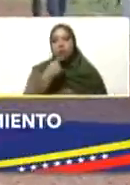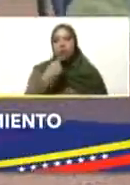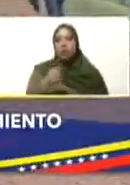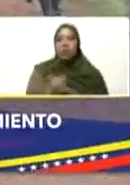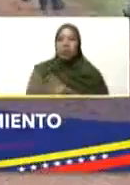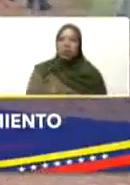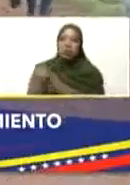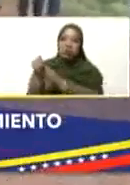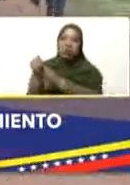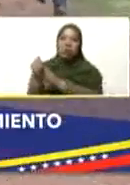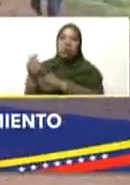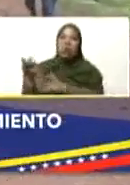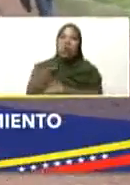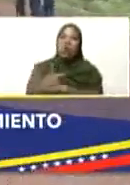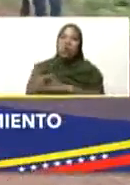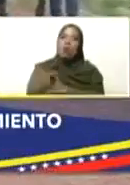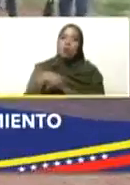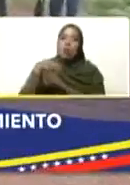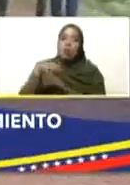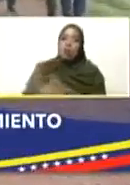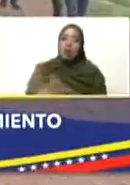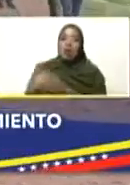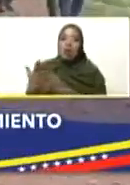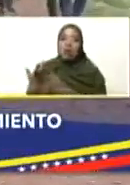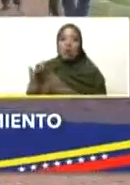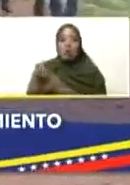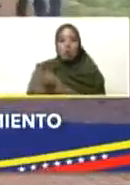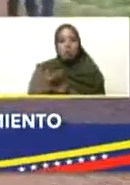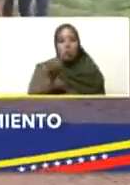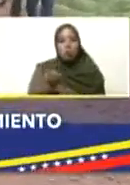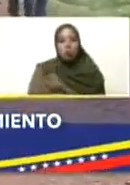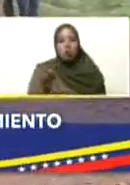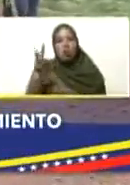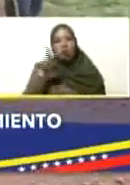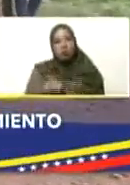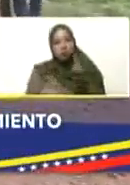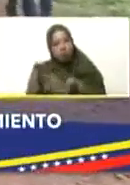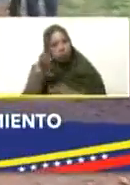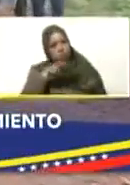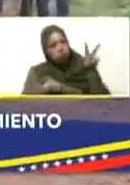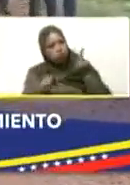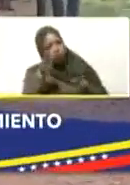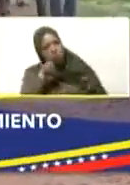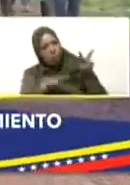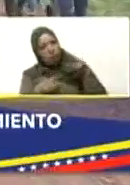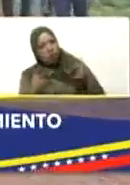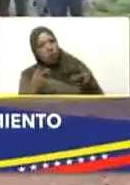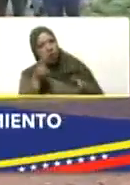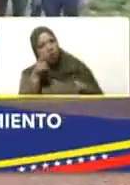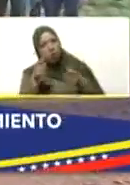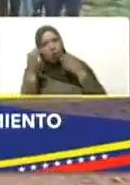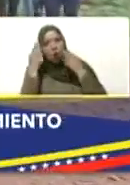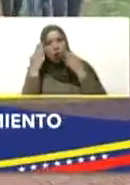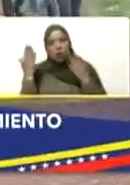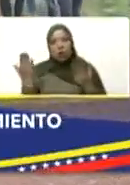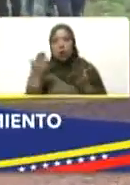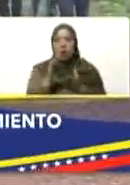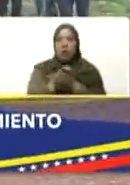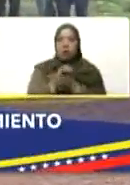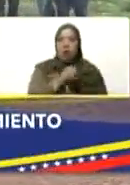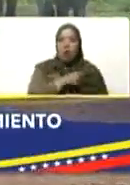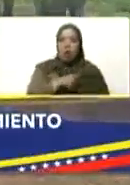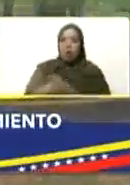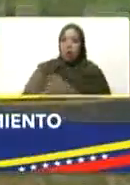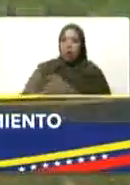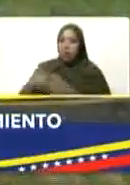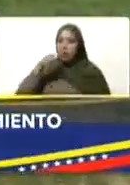líder, gobernador del estado Monagas, de todo este recorrido productivo? Bueno, saludo para usted, presidente, a todo el pueblo de